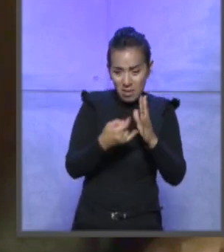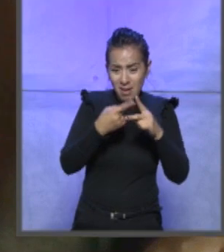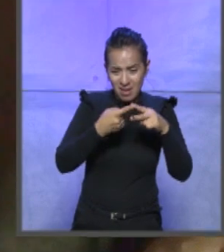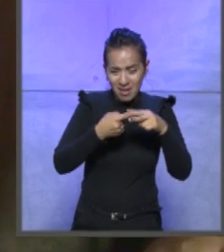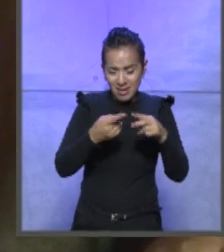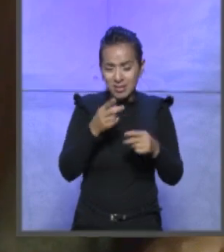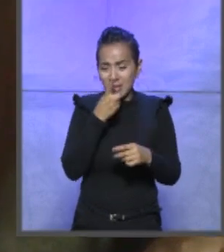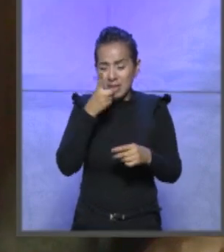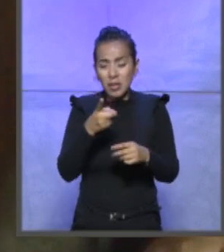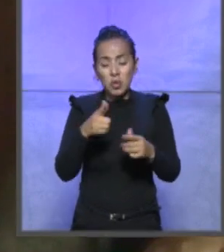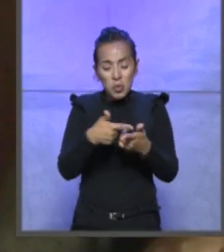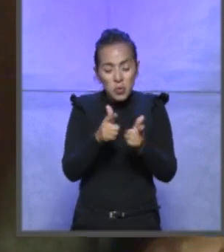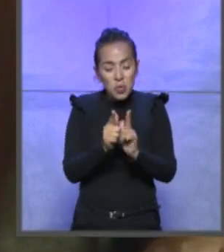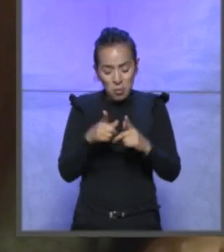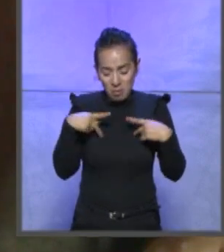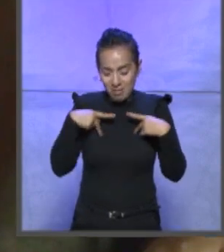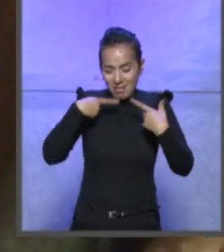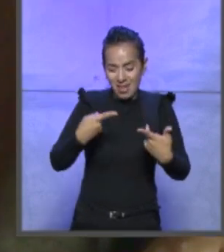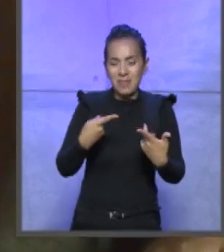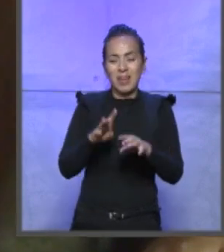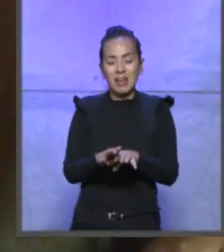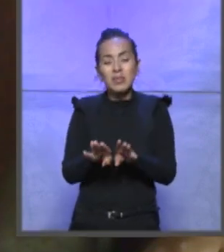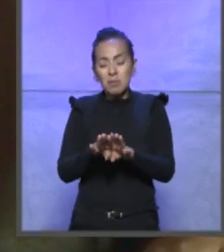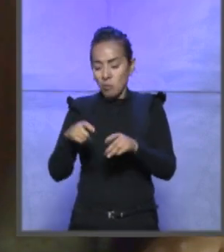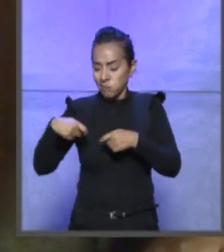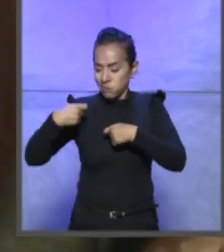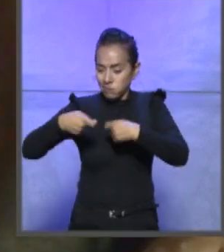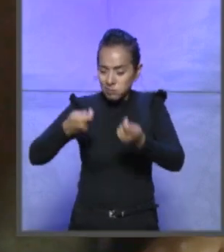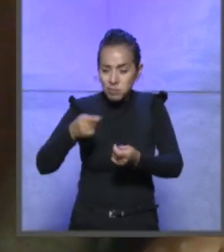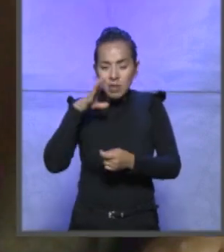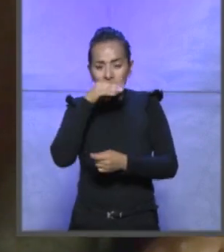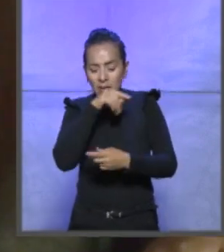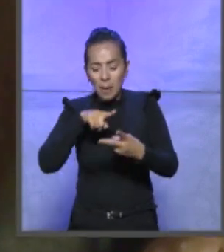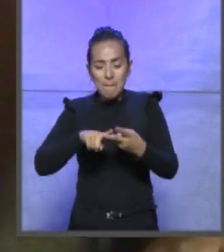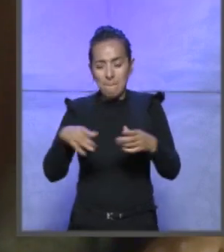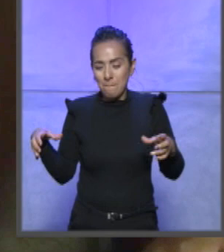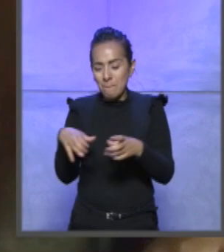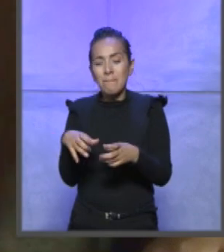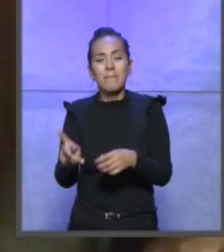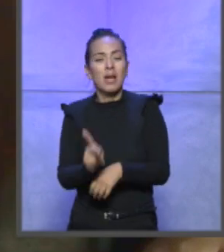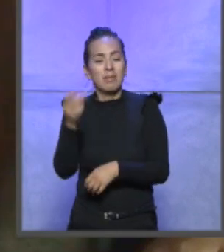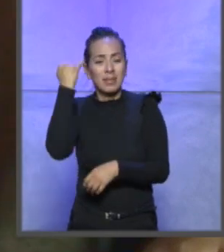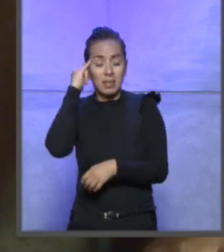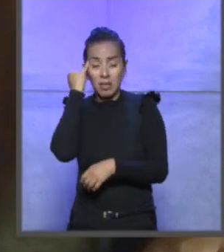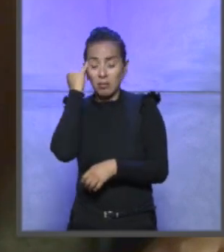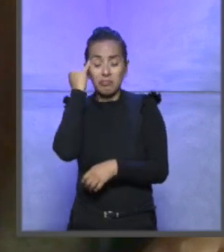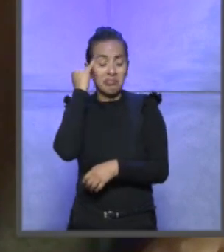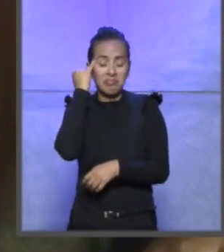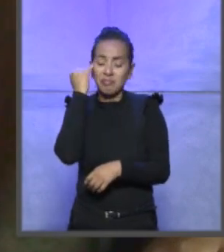hablamos también de grupos vulnerables como es el caso de los afrodescendientes o las personas indígenas y discriminamos en todos los